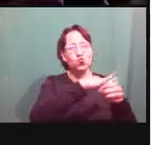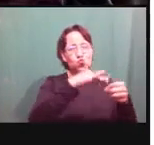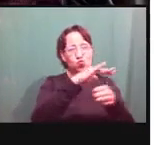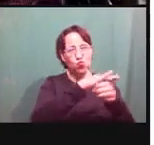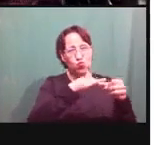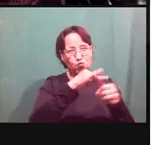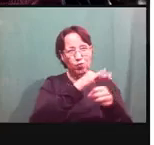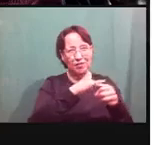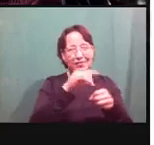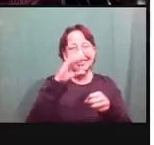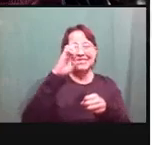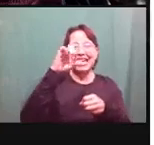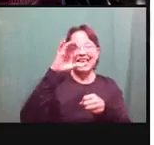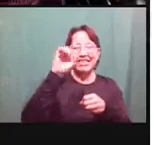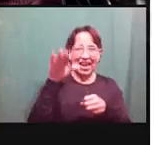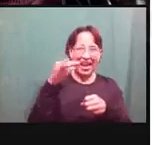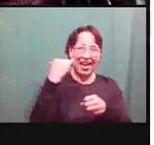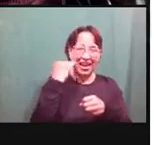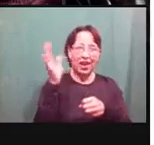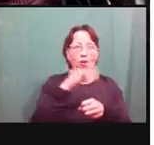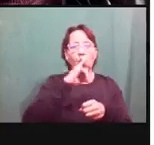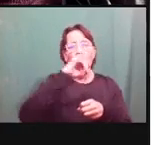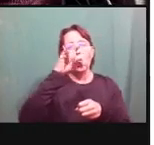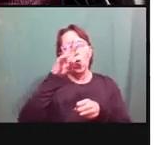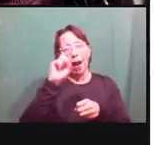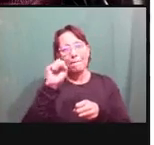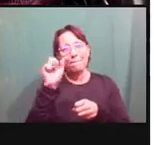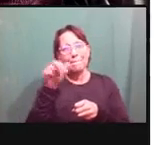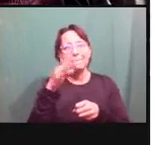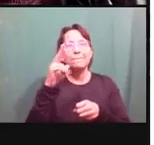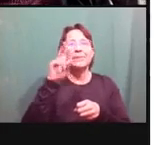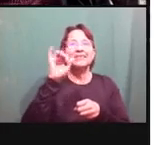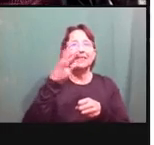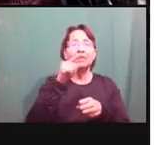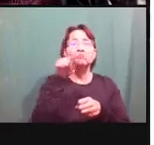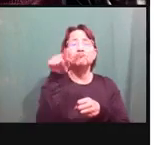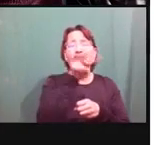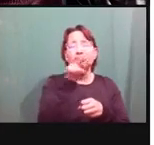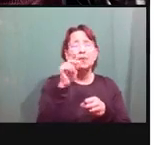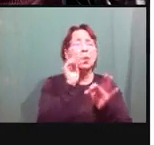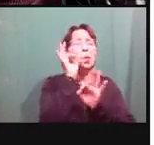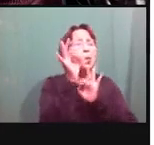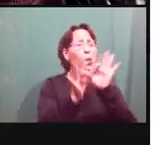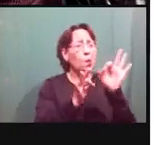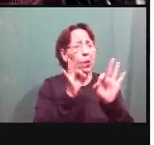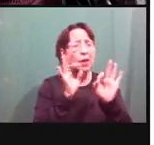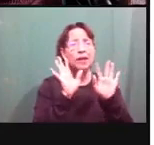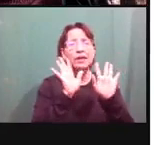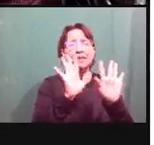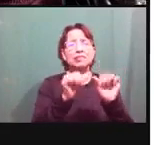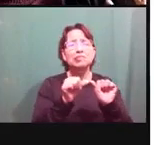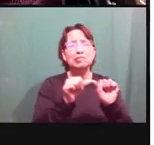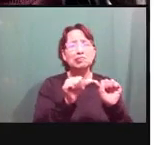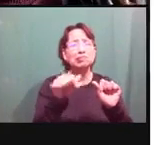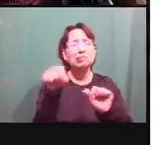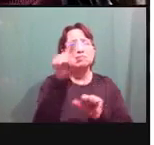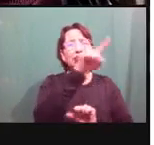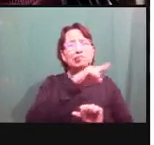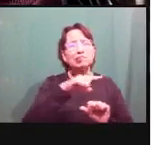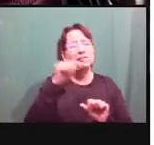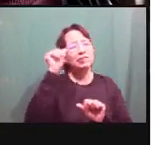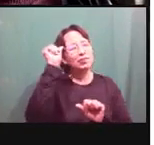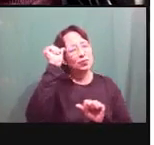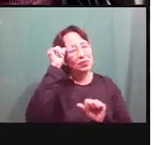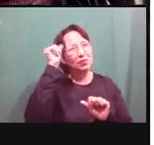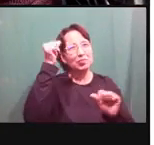Vicente, que pues han ayudado a cuidar, a mantener y a mantener la memoria viva